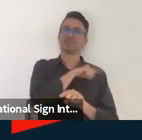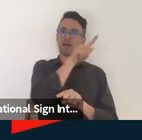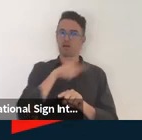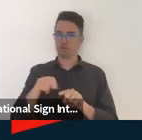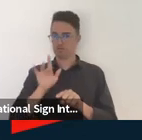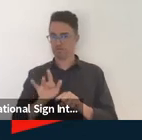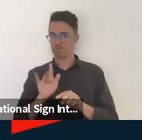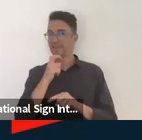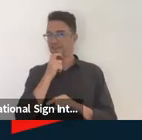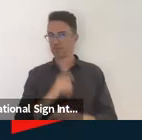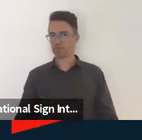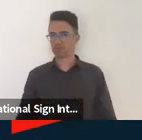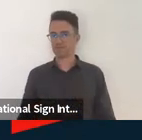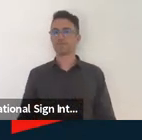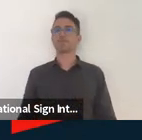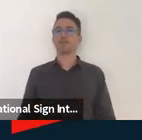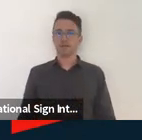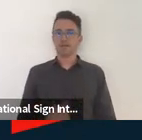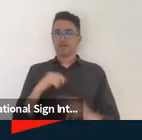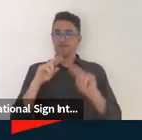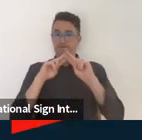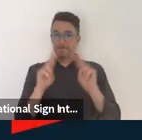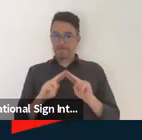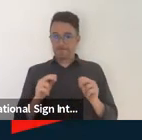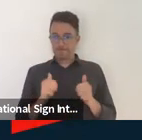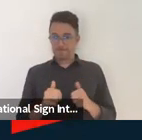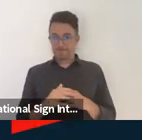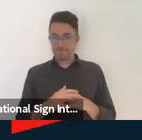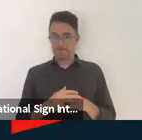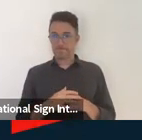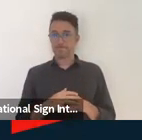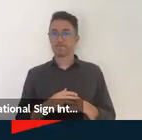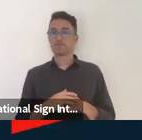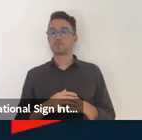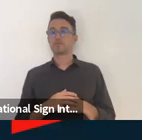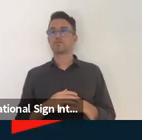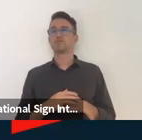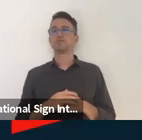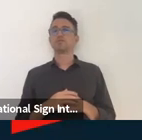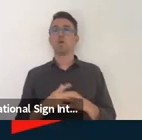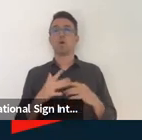y económica, nos basamos en el contraste de, la, de nuestro